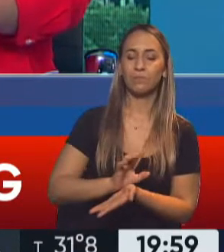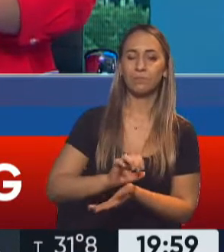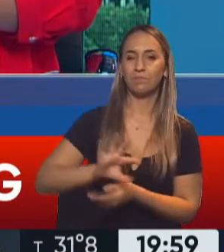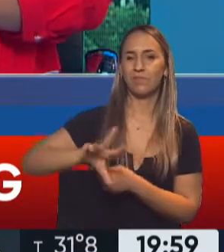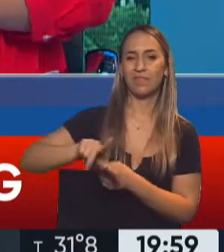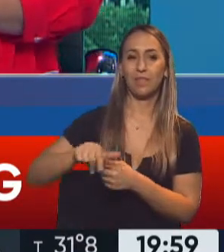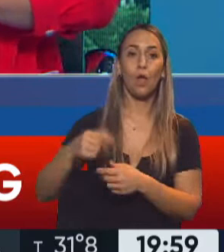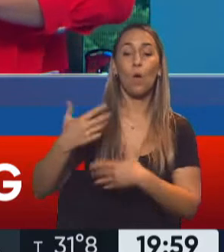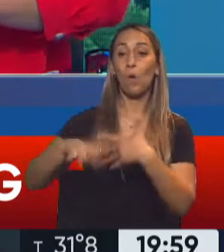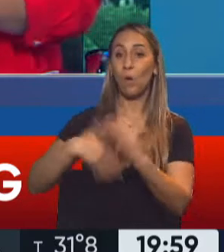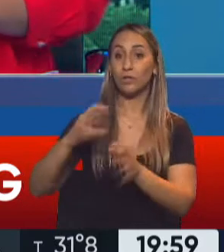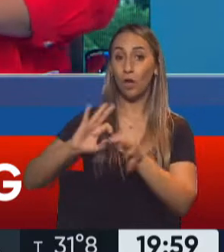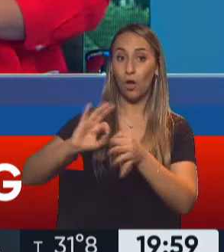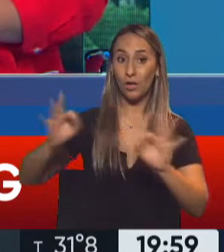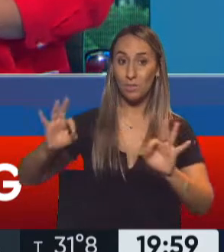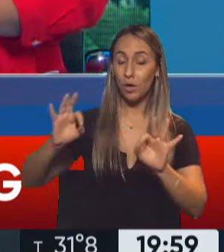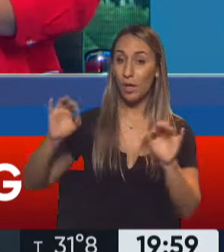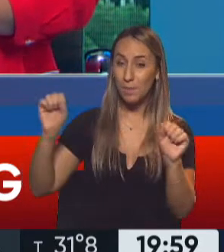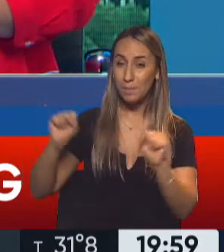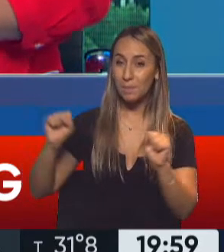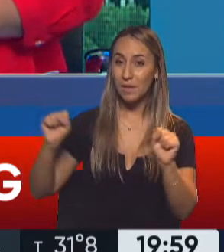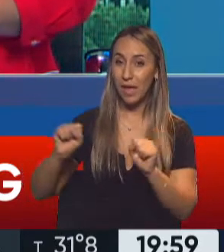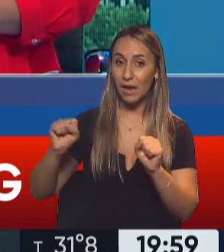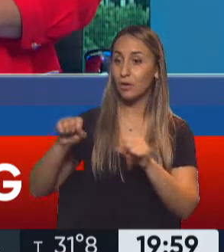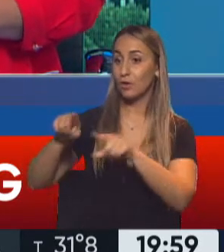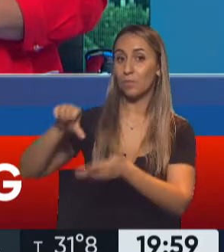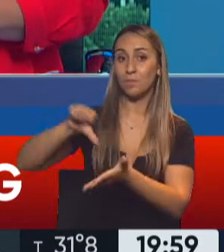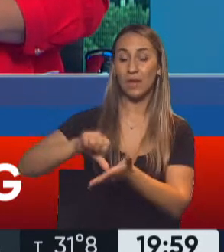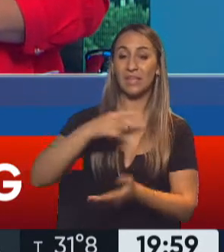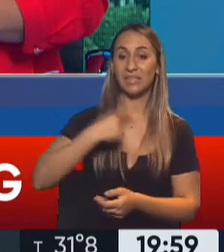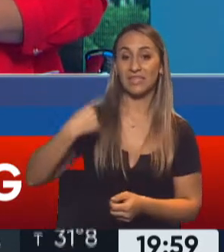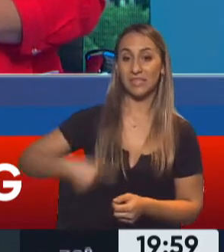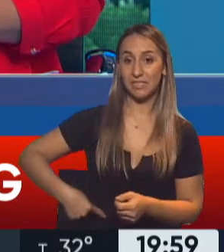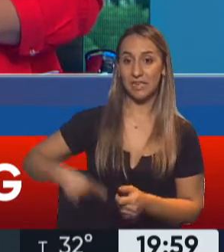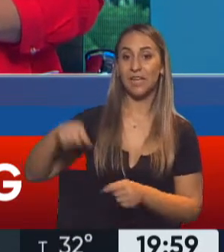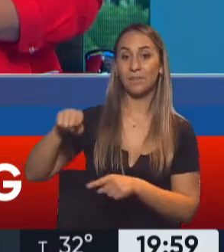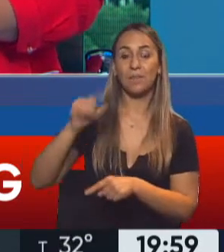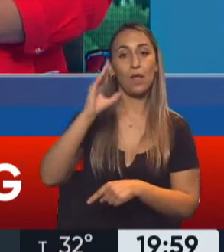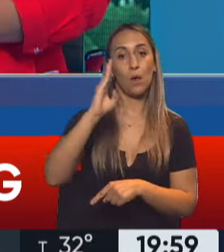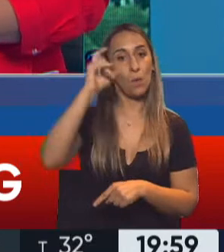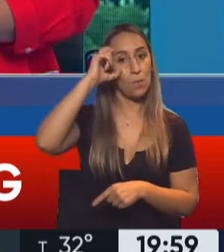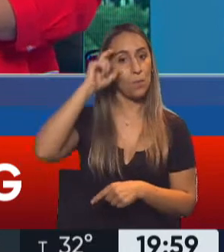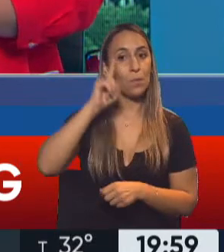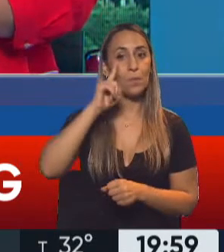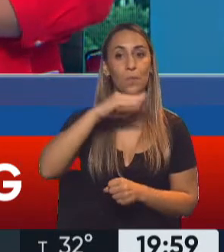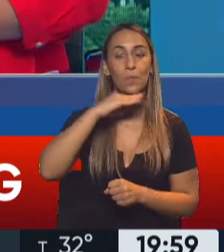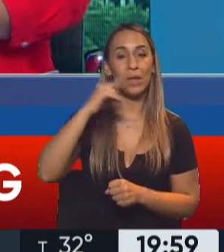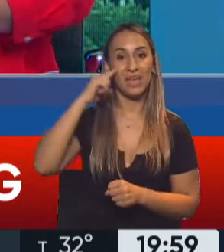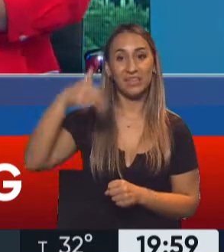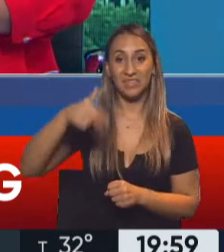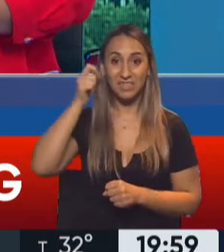Juegos Olímpicos de invierno en China, en Beijing, donde definieron que no iban a enviar